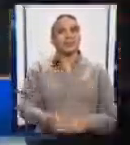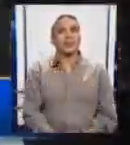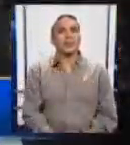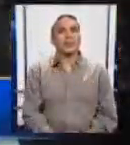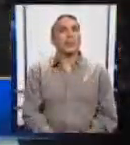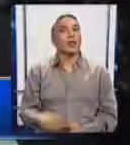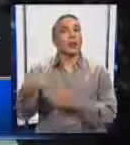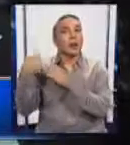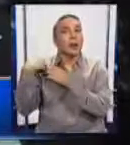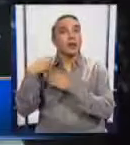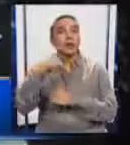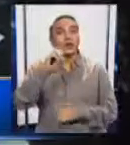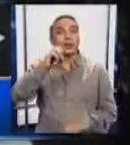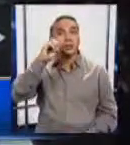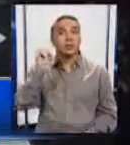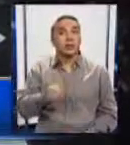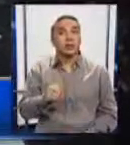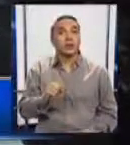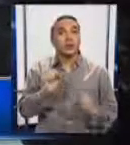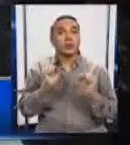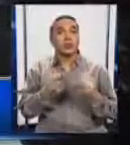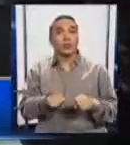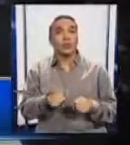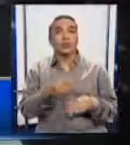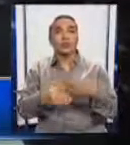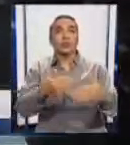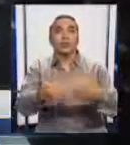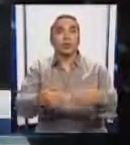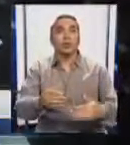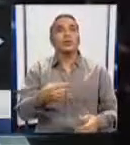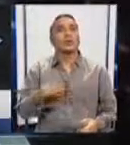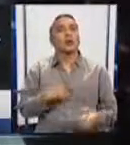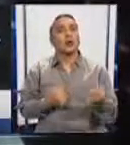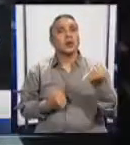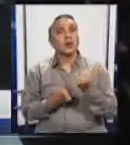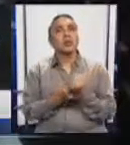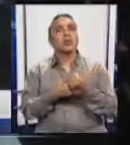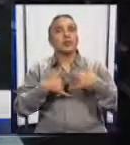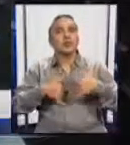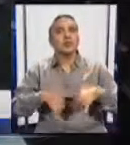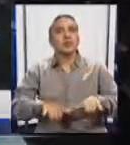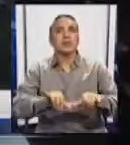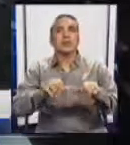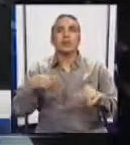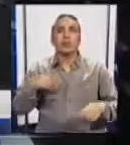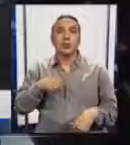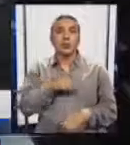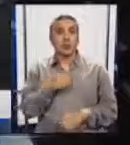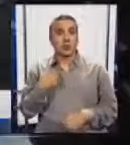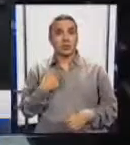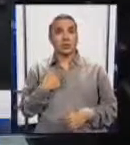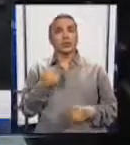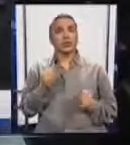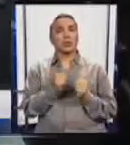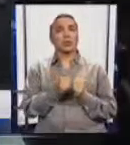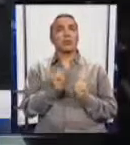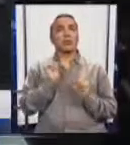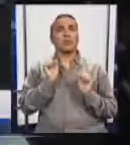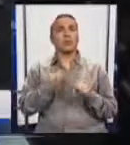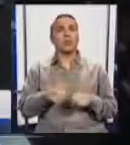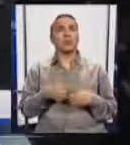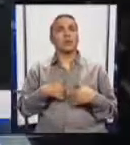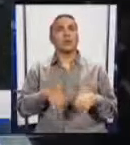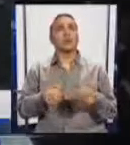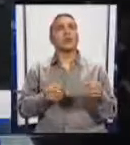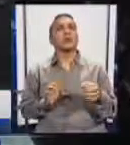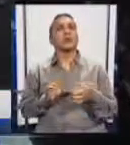La garantía de 100% de que el proceso, que la gestión, que el apoyo va a continuar. De nuestra parte como Cámara, por supuesto,